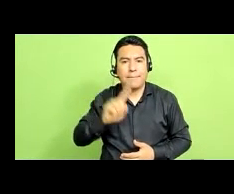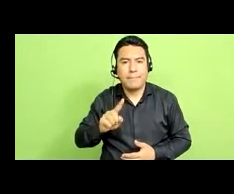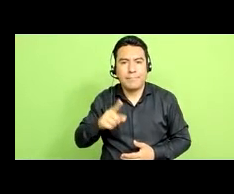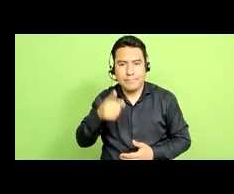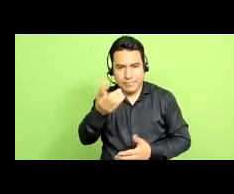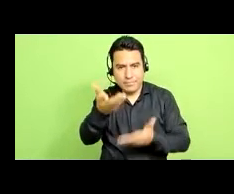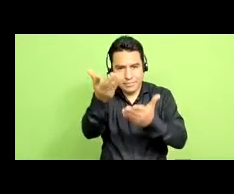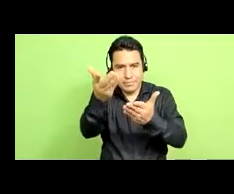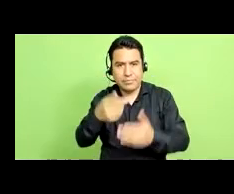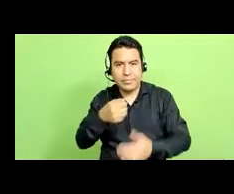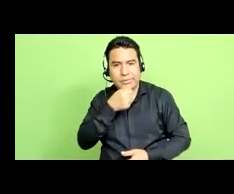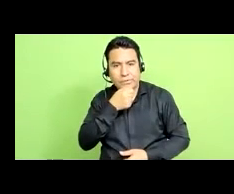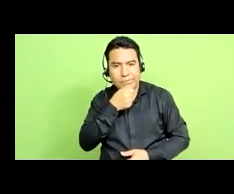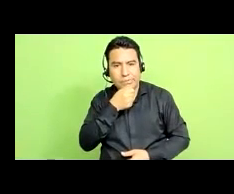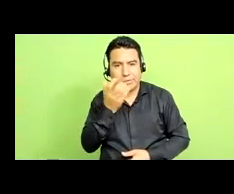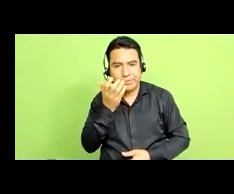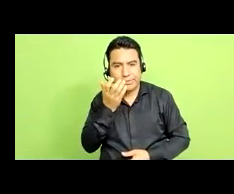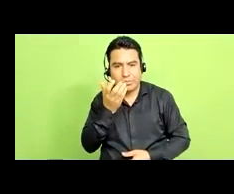un momento